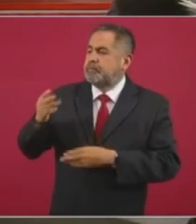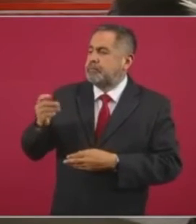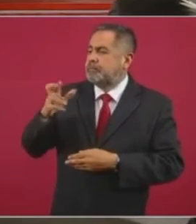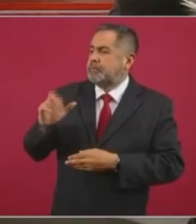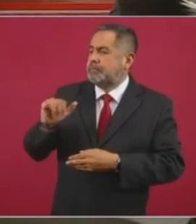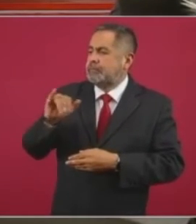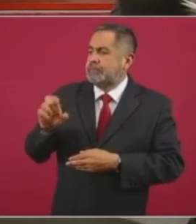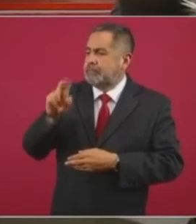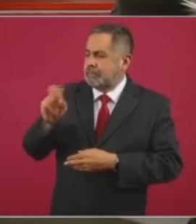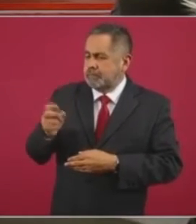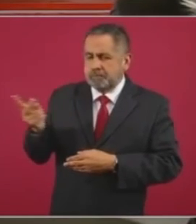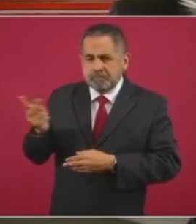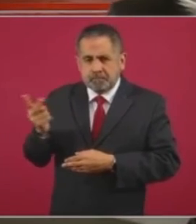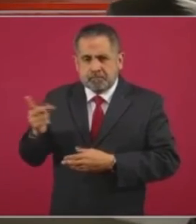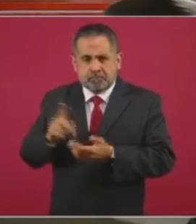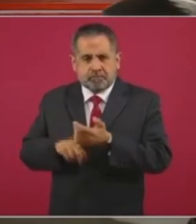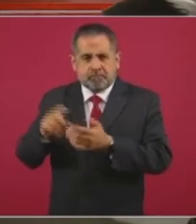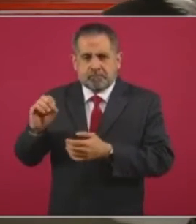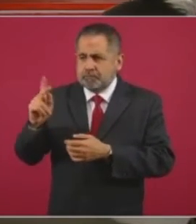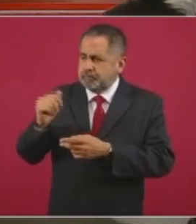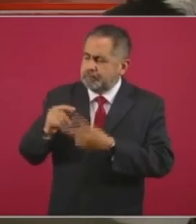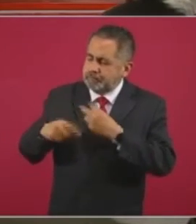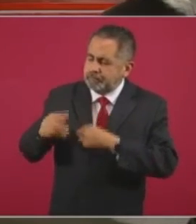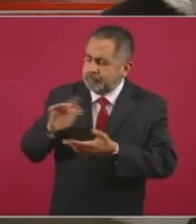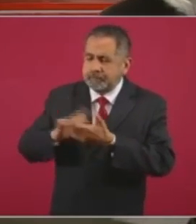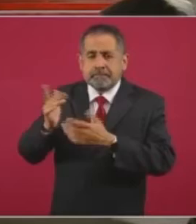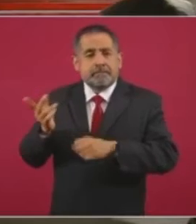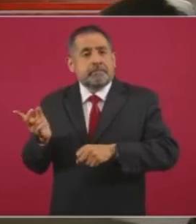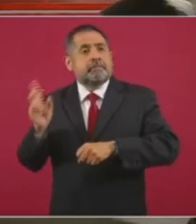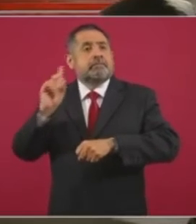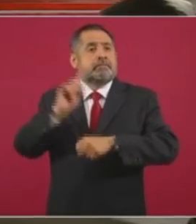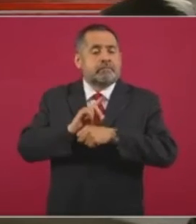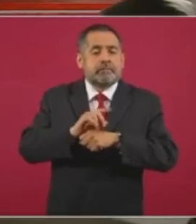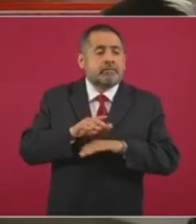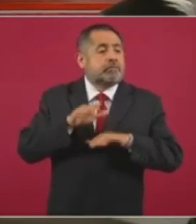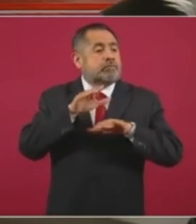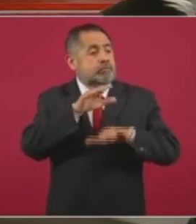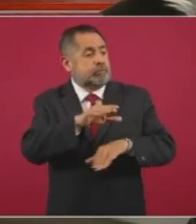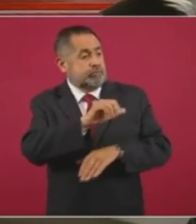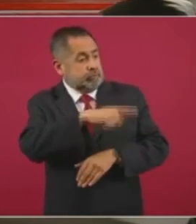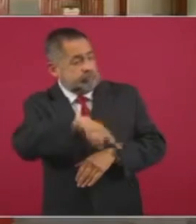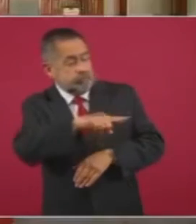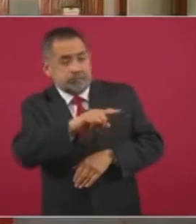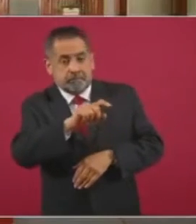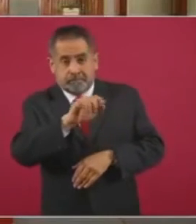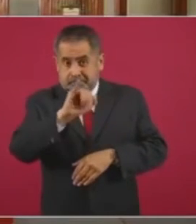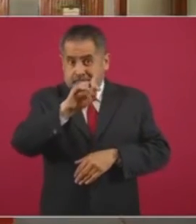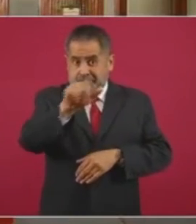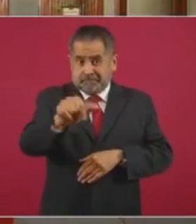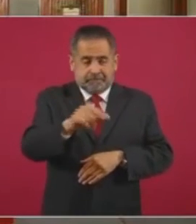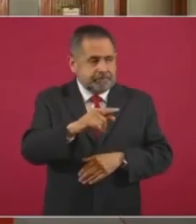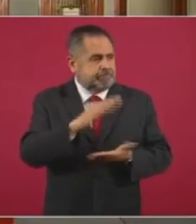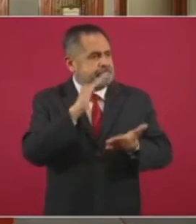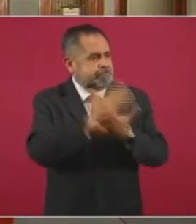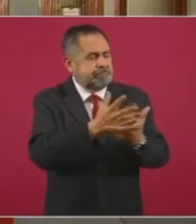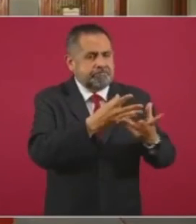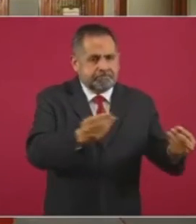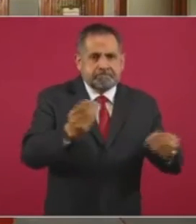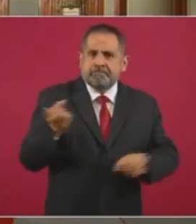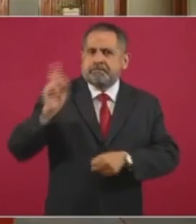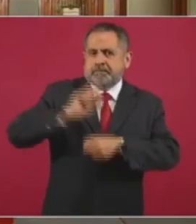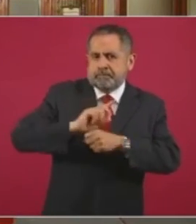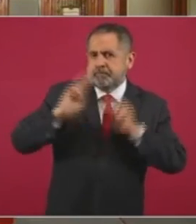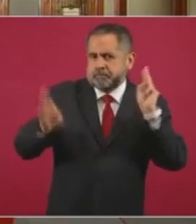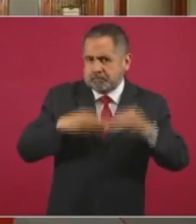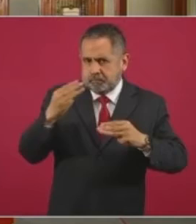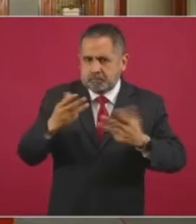Sánchez de la OPS. Pues Día Mundial de la Lucha contra el VIH-Sida, y como ya relató la doctora Letze